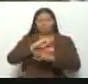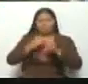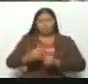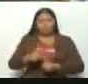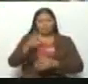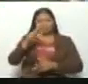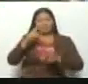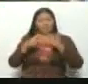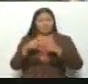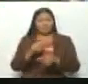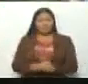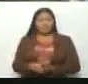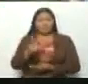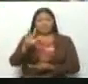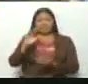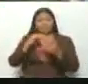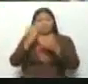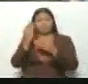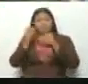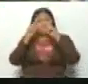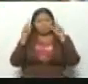despierta a las 3 y media. A las 3, no, a las 3.